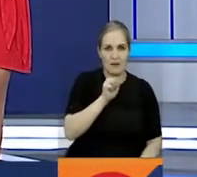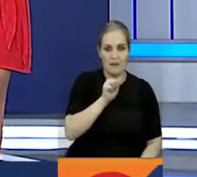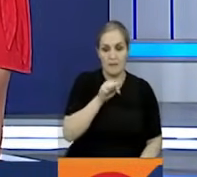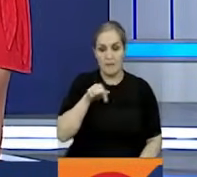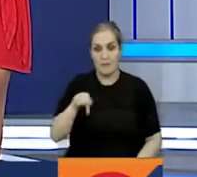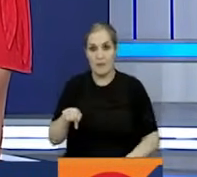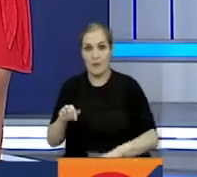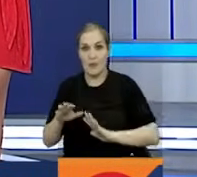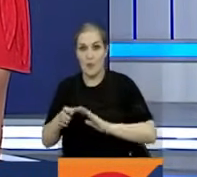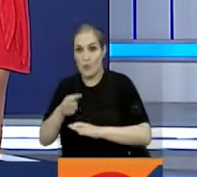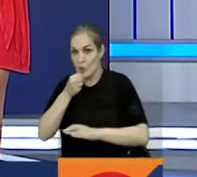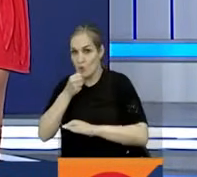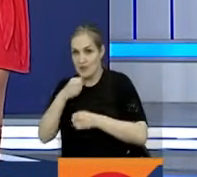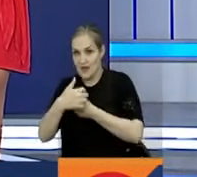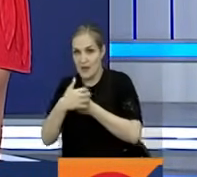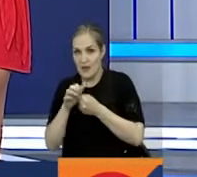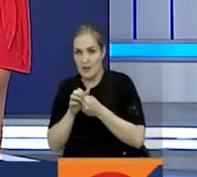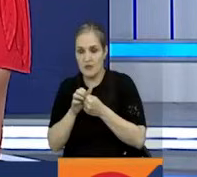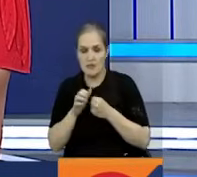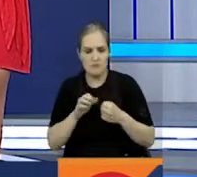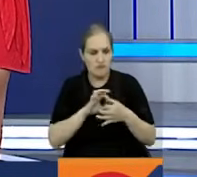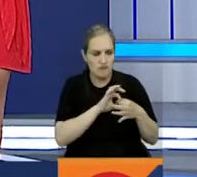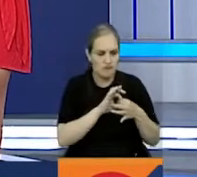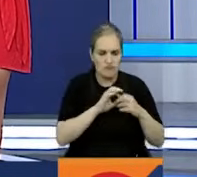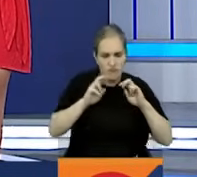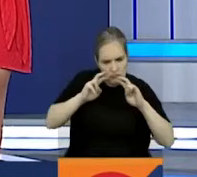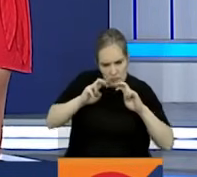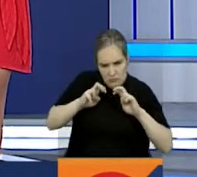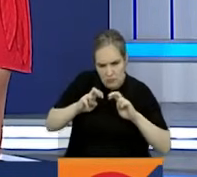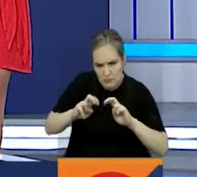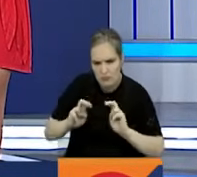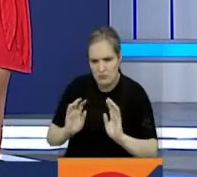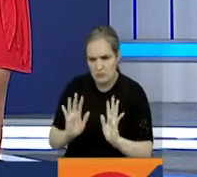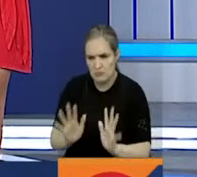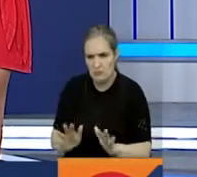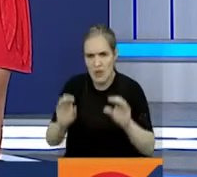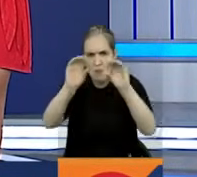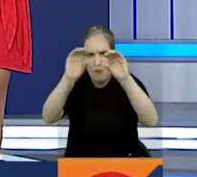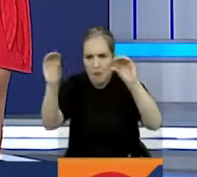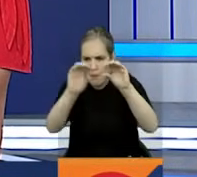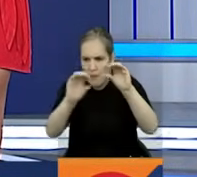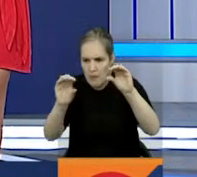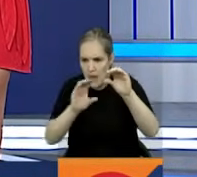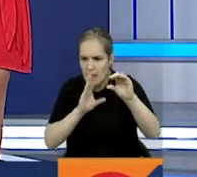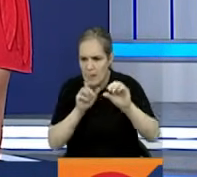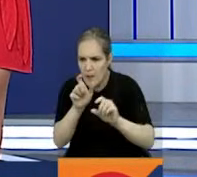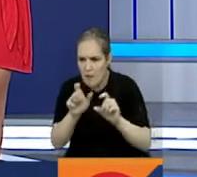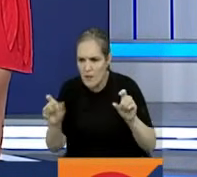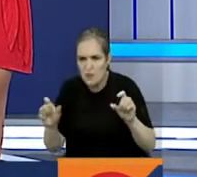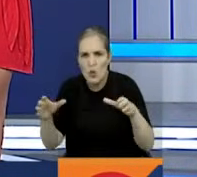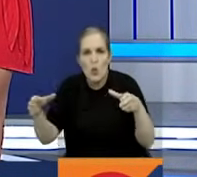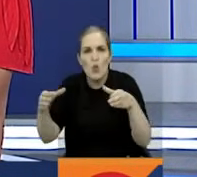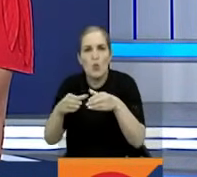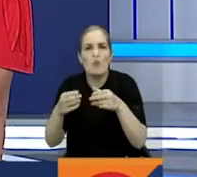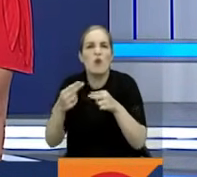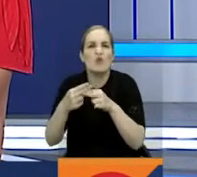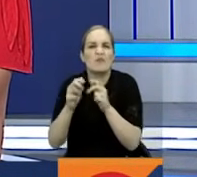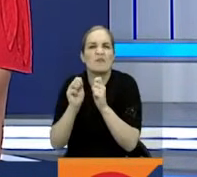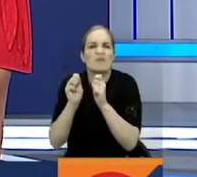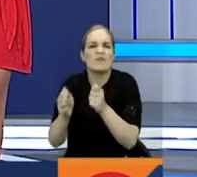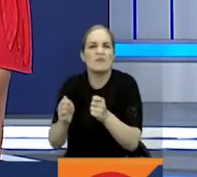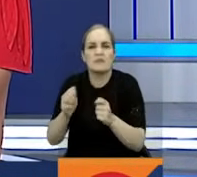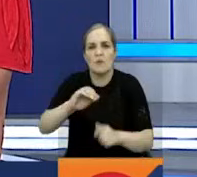el organigrama, hasta ahora desconocido, de la banda La Cordillera y que según las autoridades manejan redes de